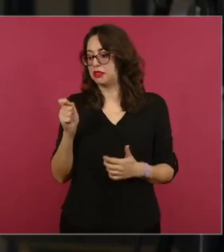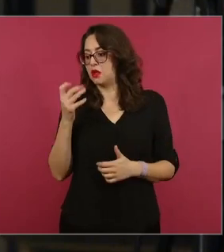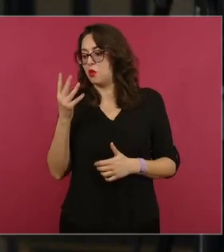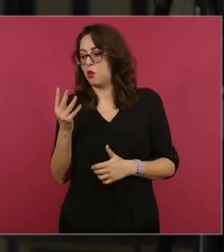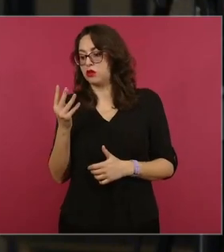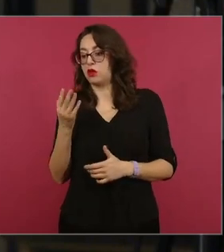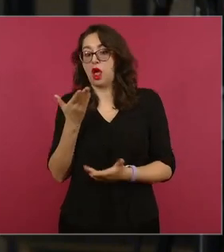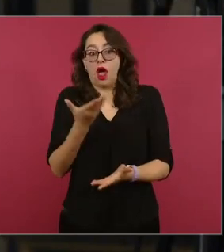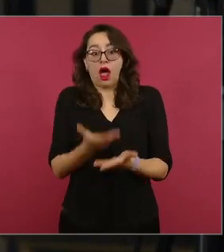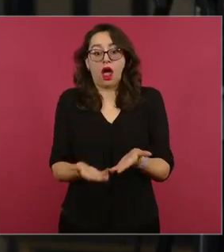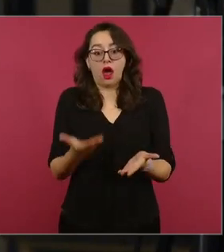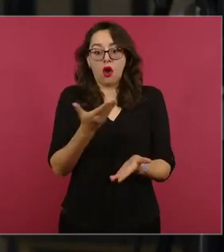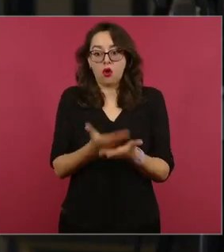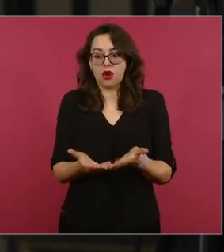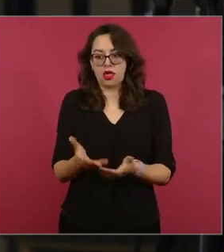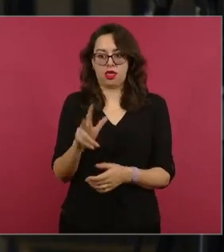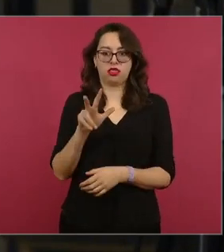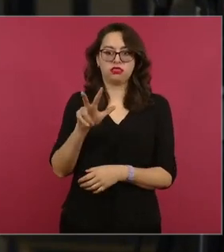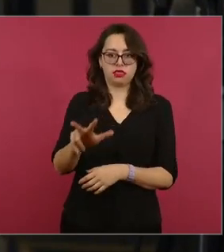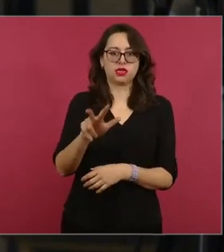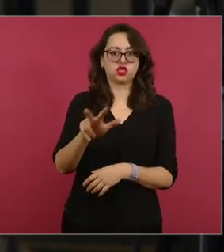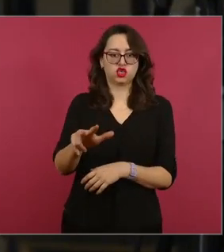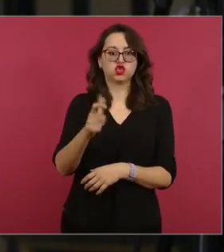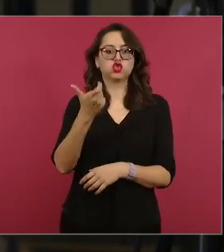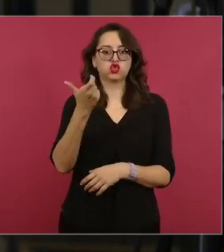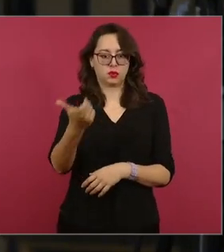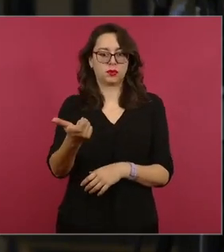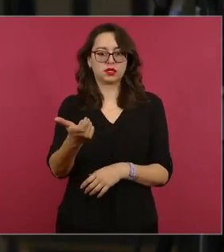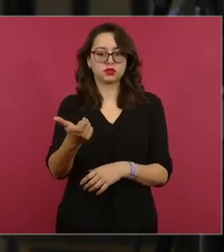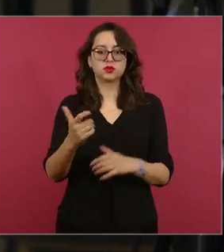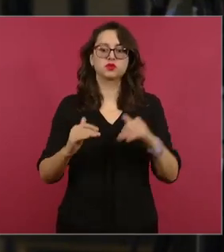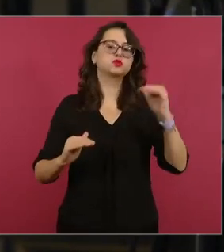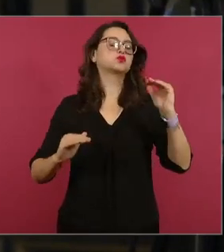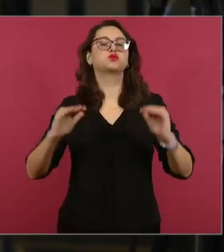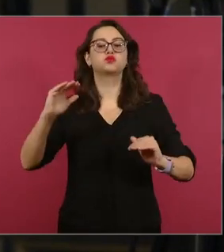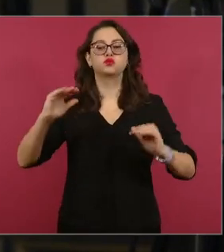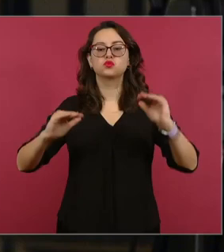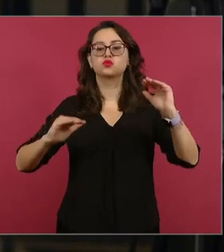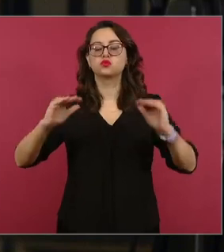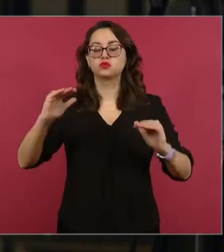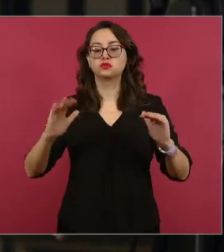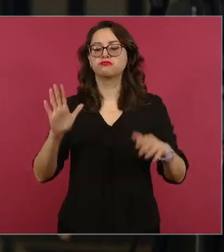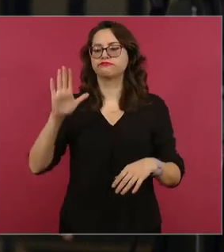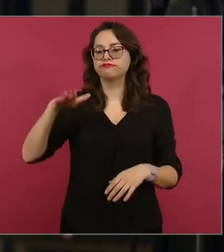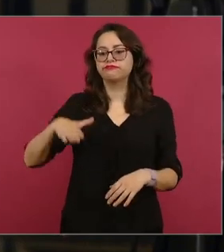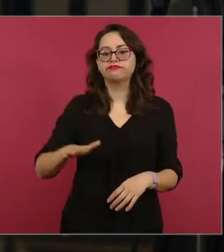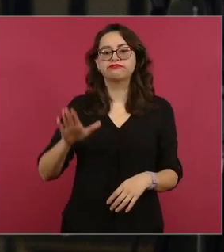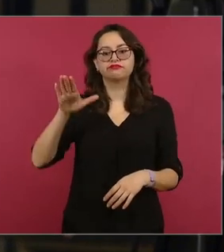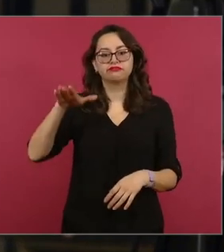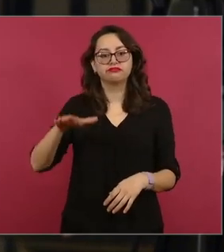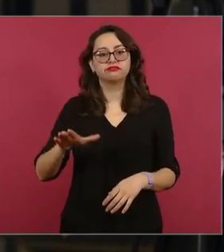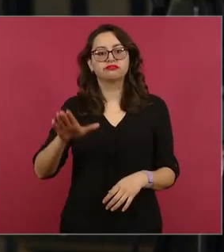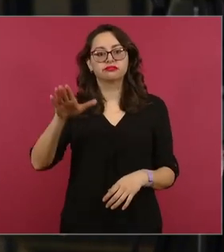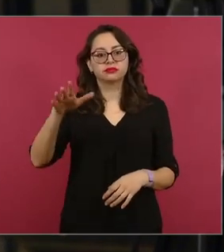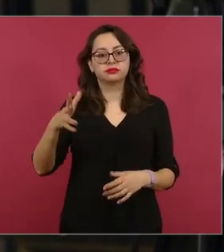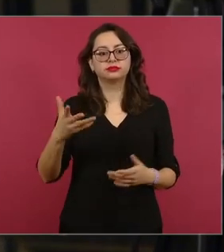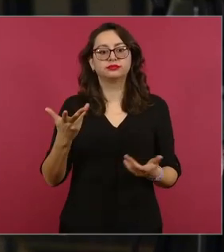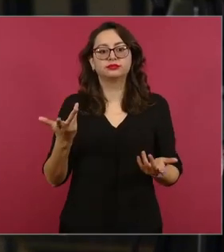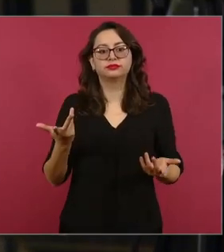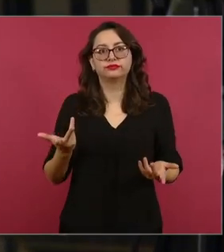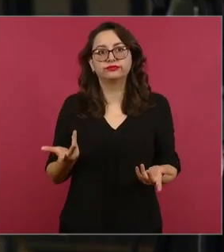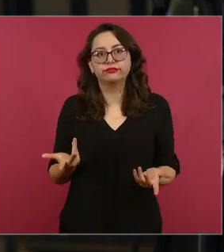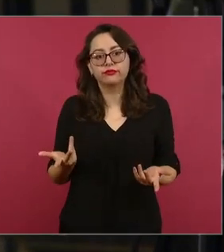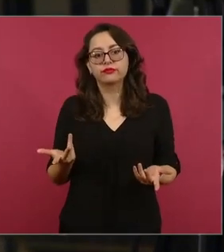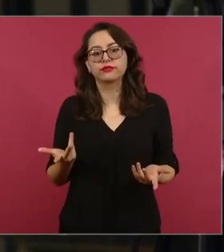depreciado como usted lo, pero últimamente ha habido turbulencias y este tipo, o sea, esto